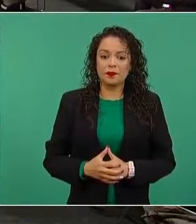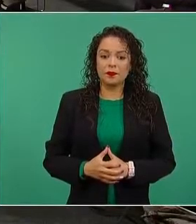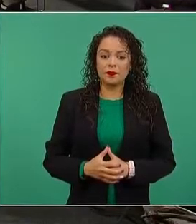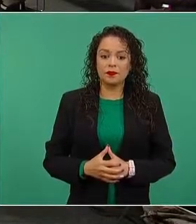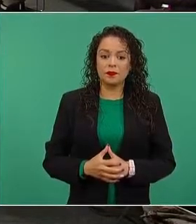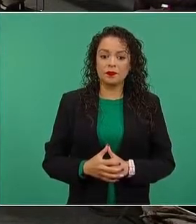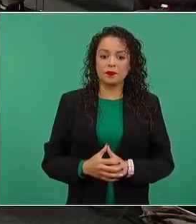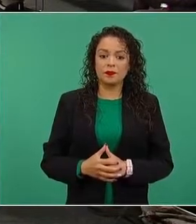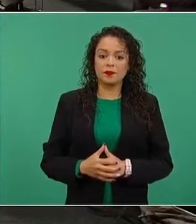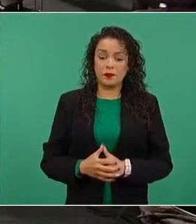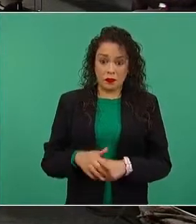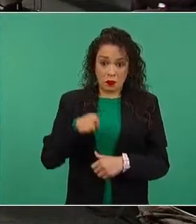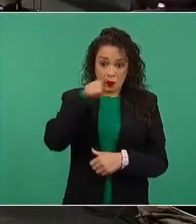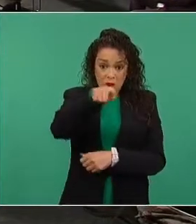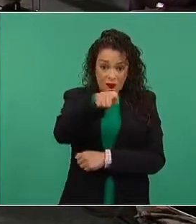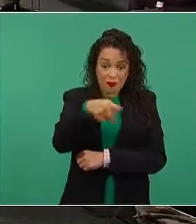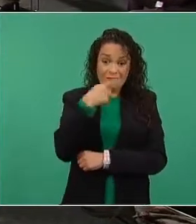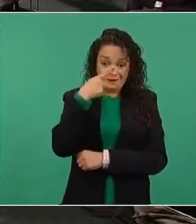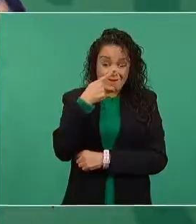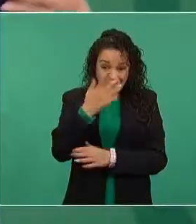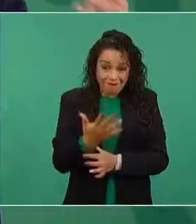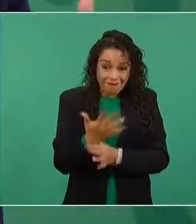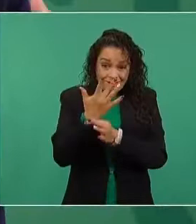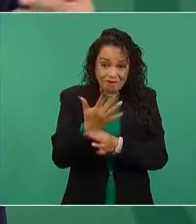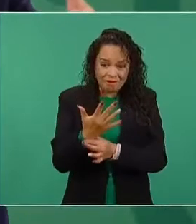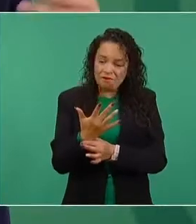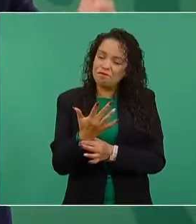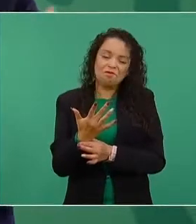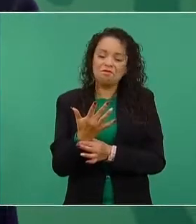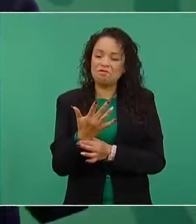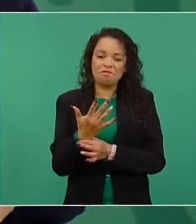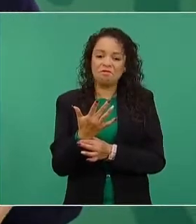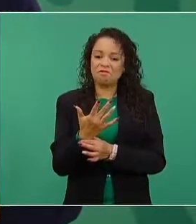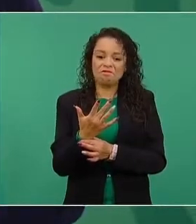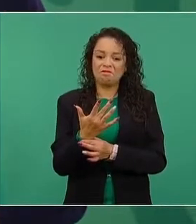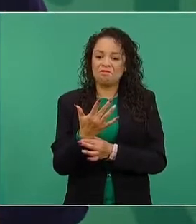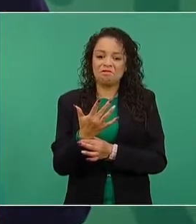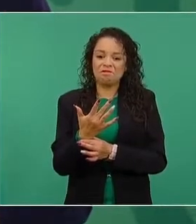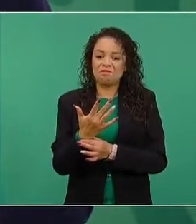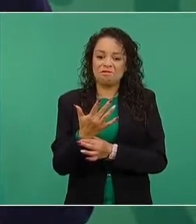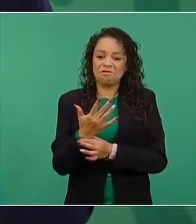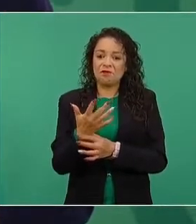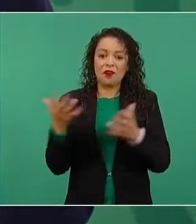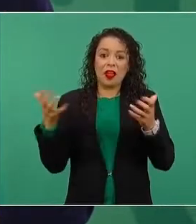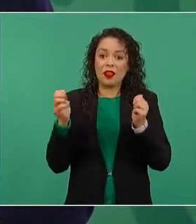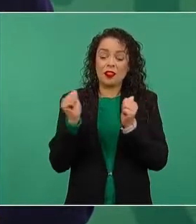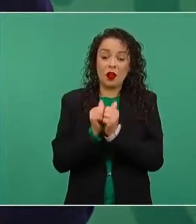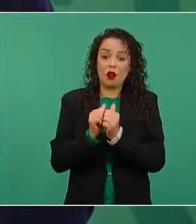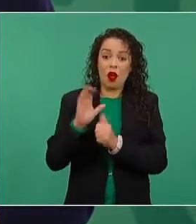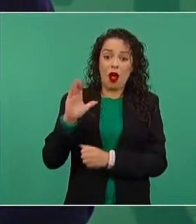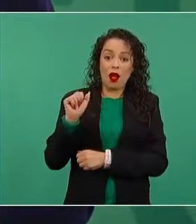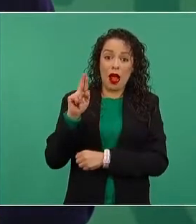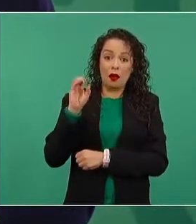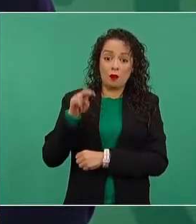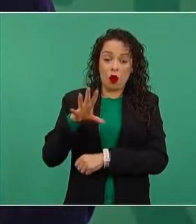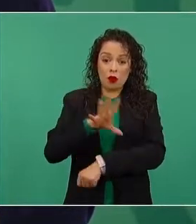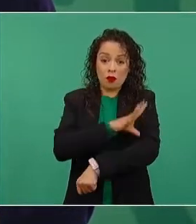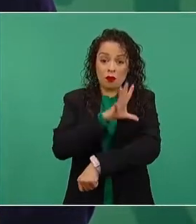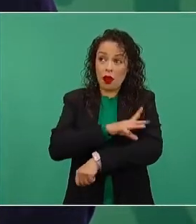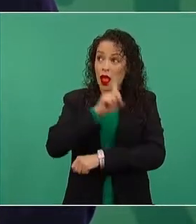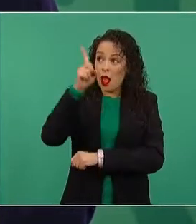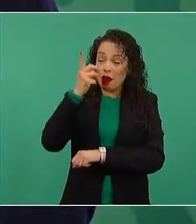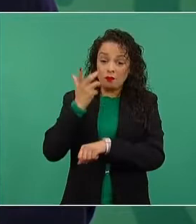Nada que ver, como tú dices, con lo que producen con carbón de energía eléctrica en